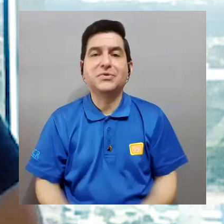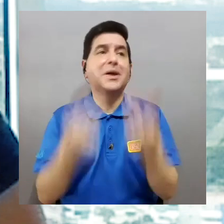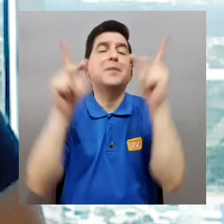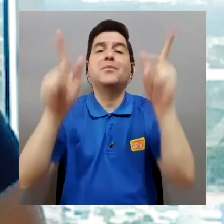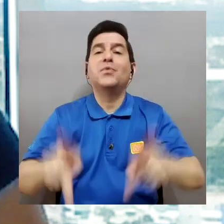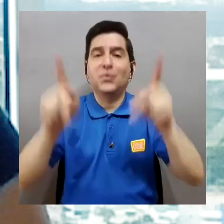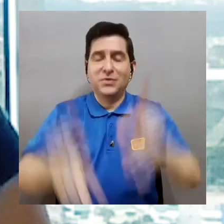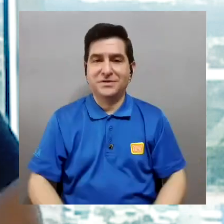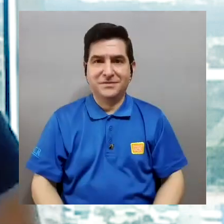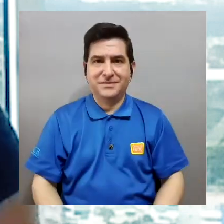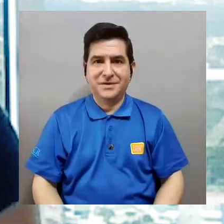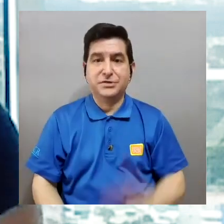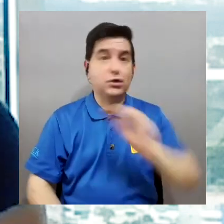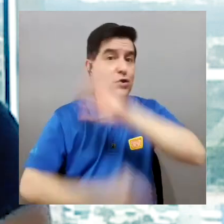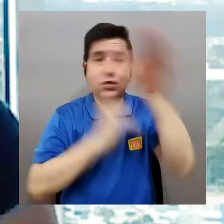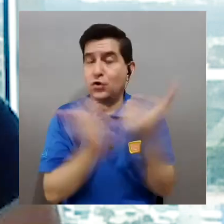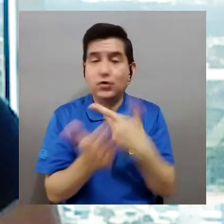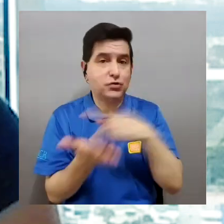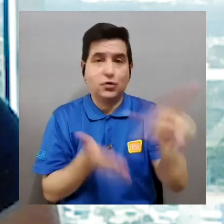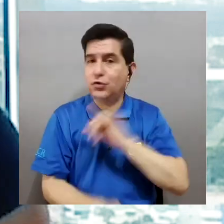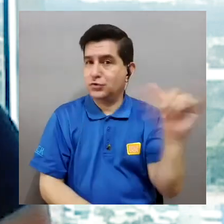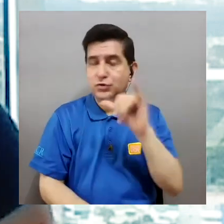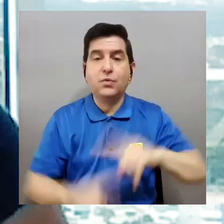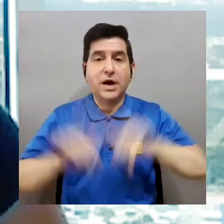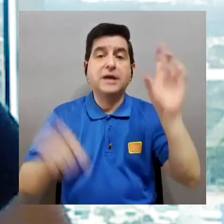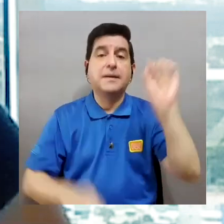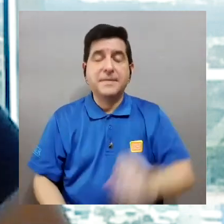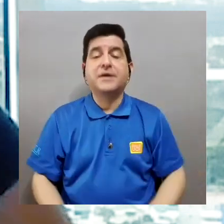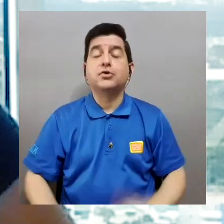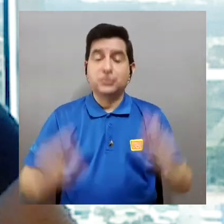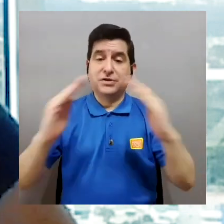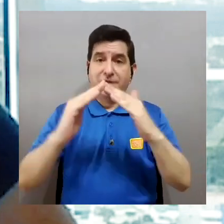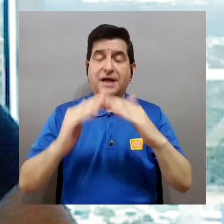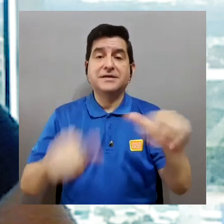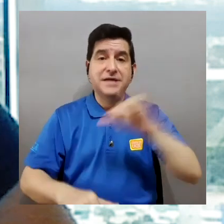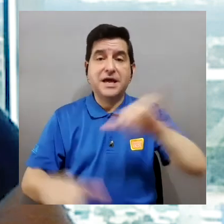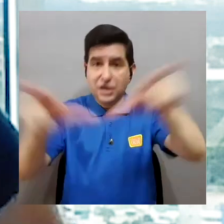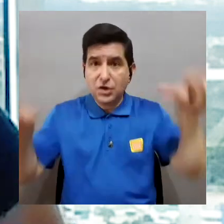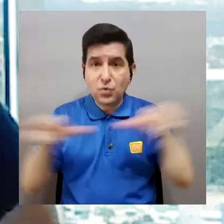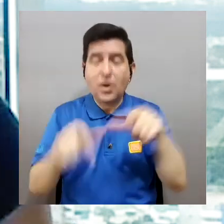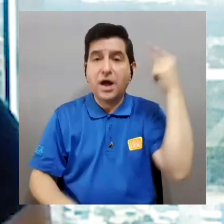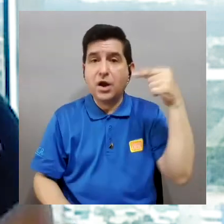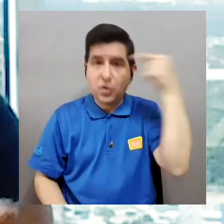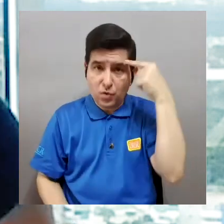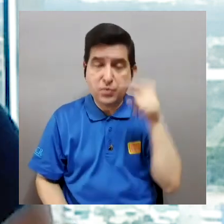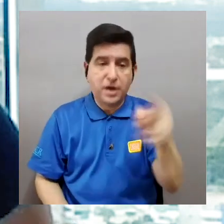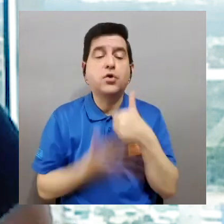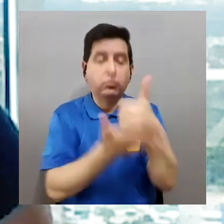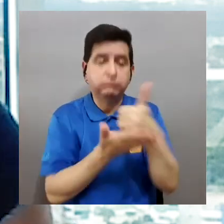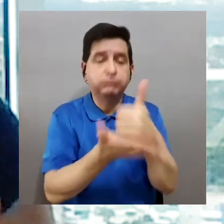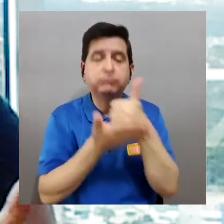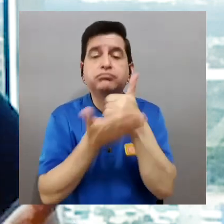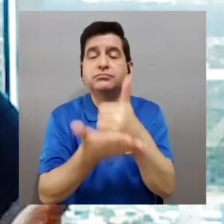muchas personas. O sea, que no todas tengan que pagar lo mismo, pero sí están viviendo en el mismo lugar, porque el gobierno pues les está